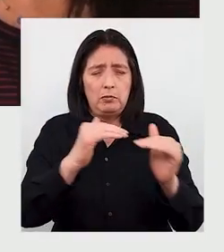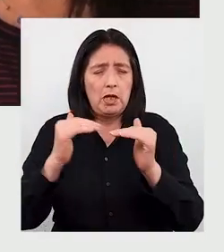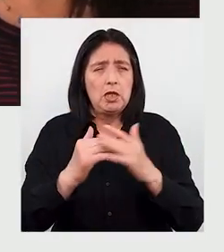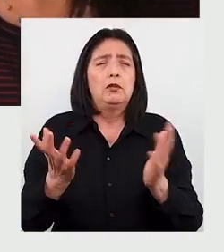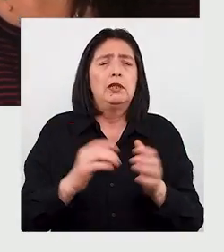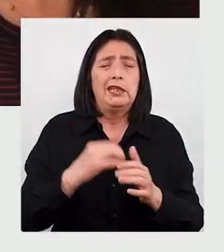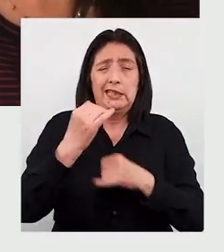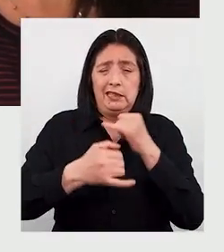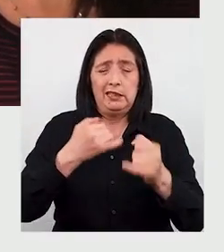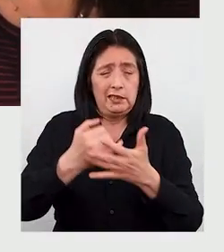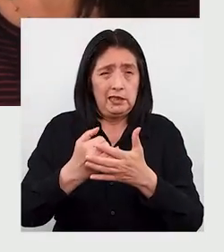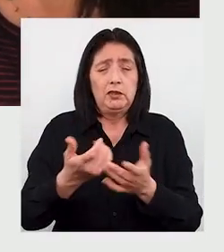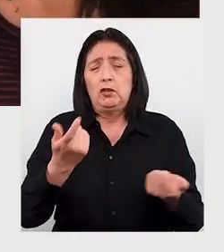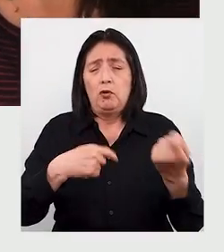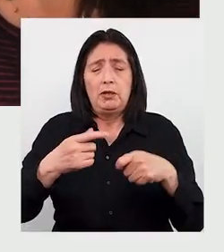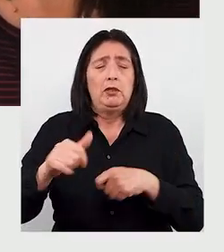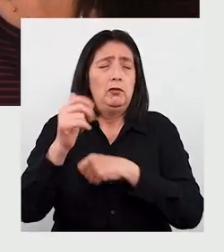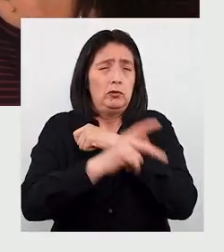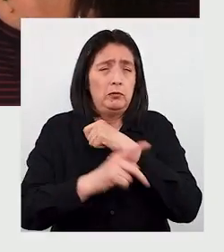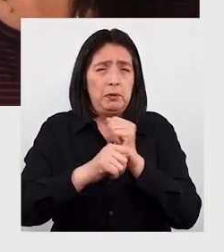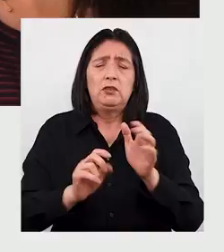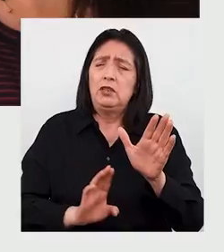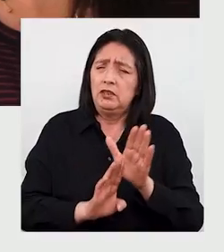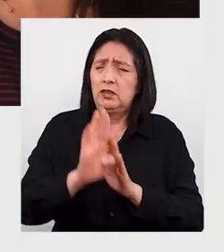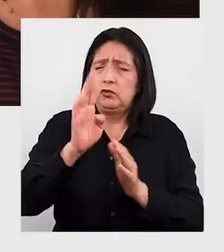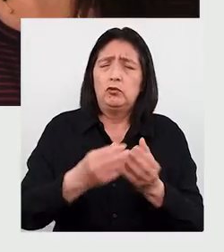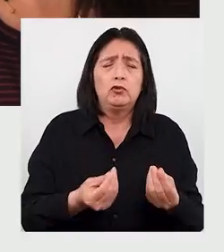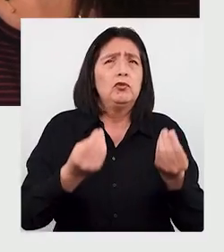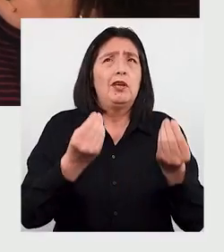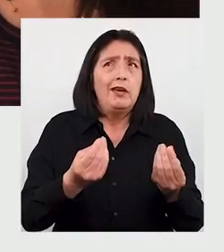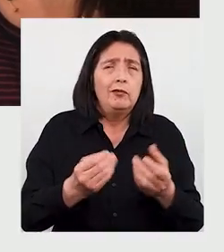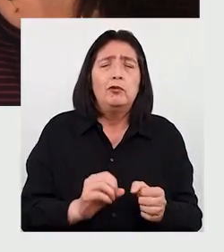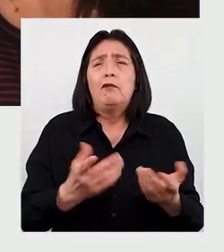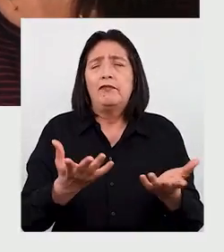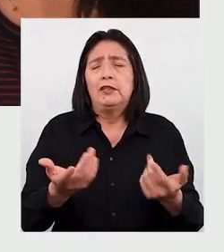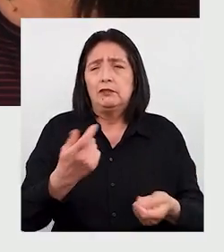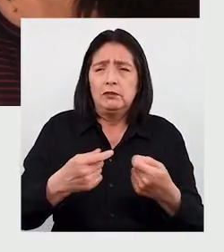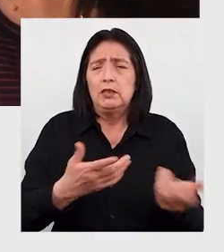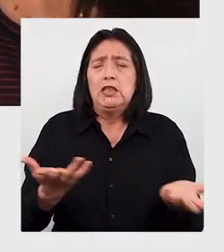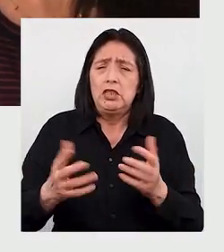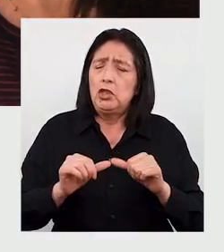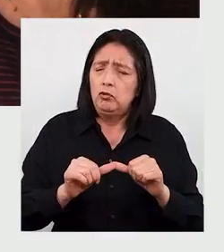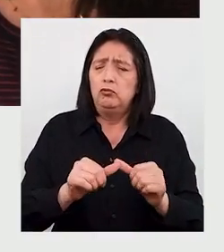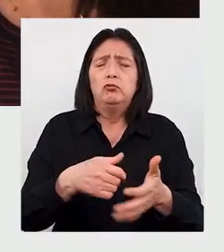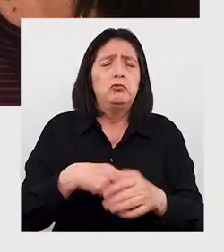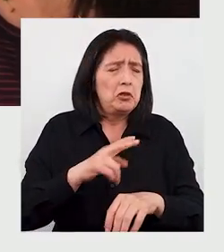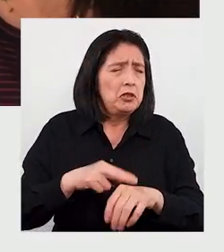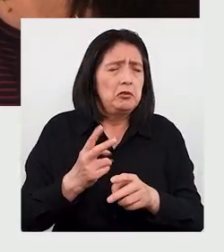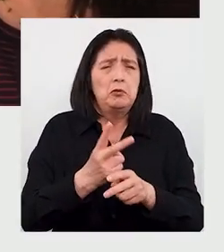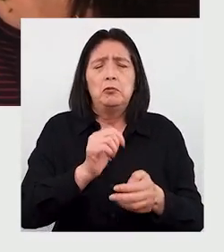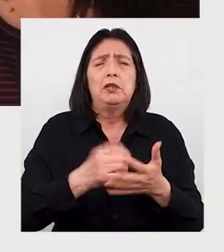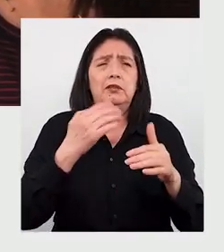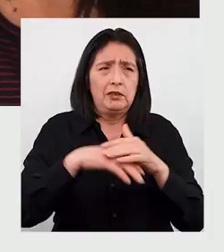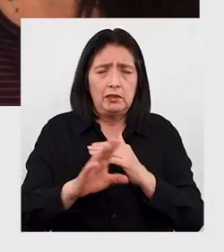marco internacional, el sector comercio exterior incluyó el desarrollo de una oferta exportable, competitiva y sostenible dentro del Plan